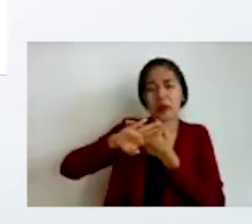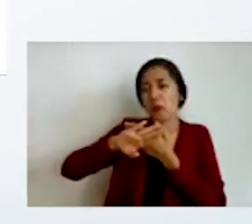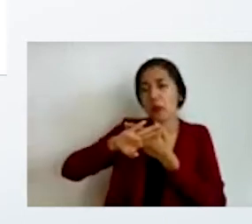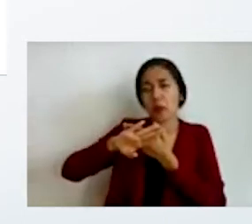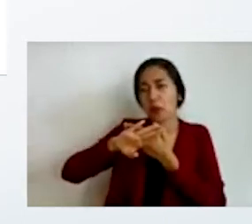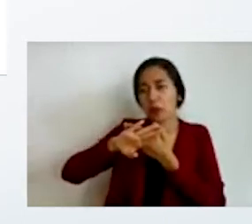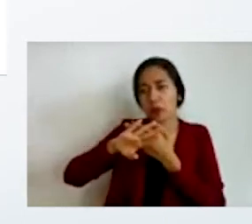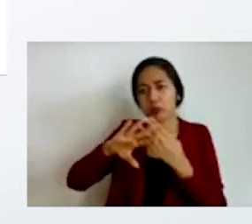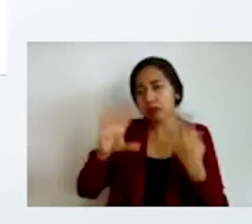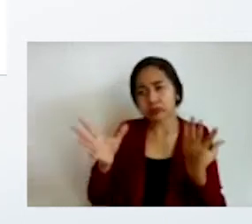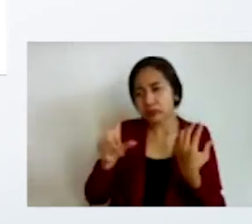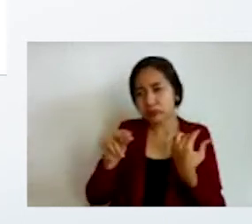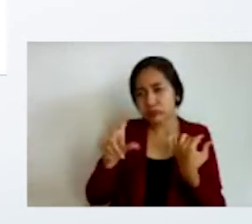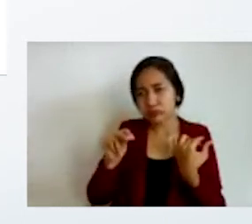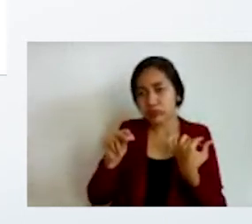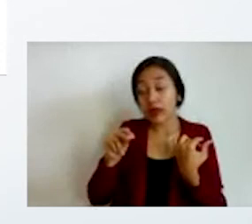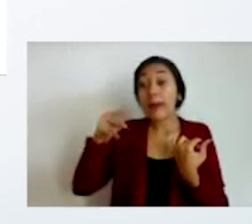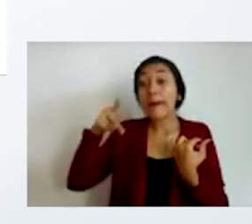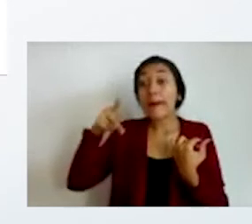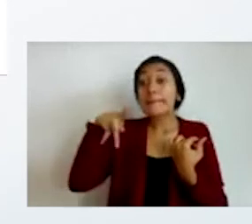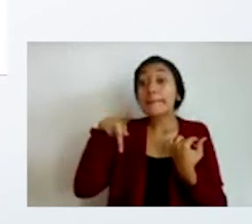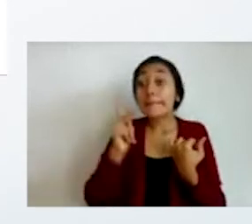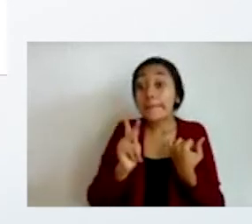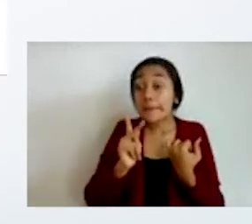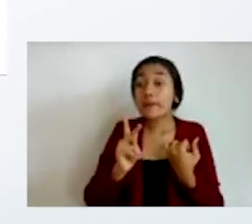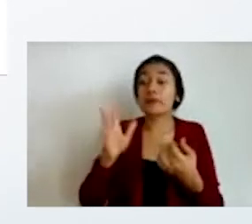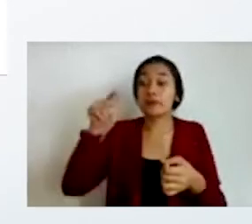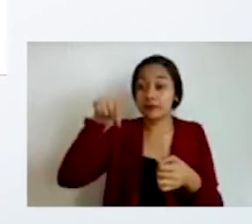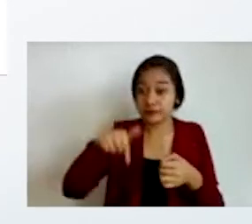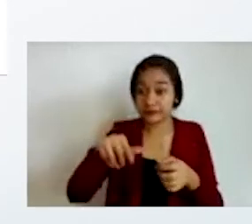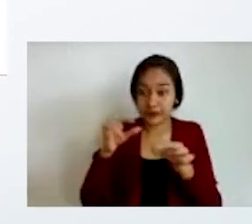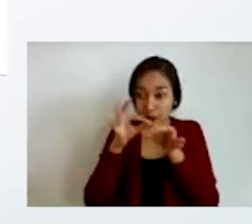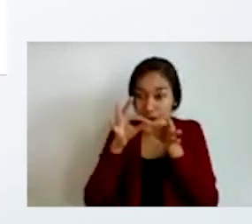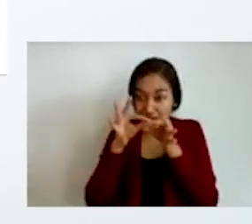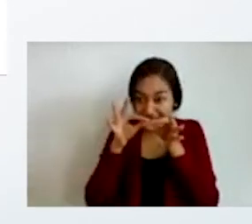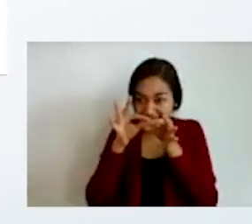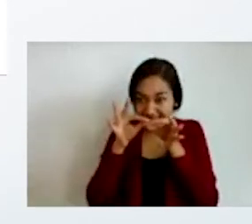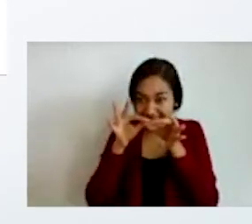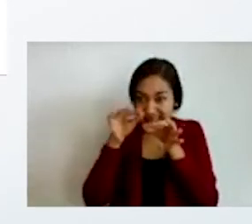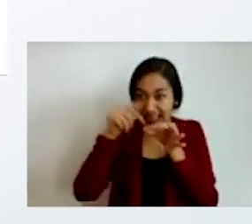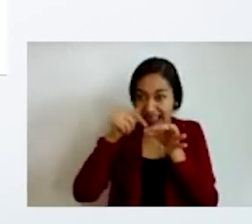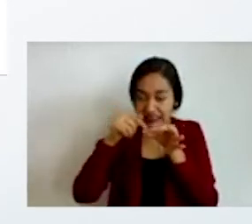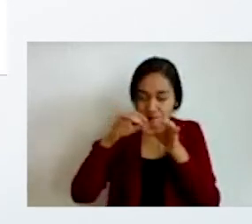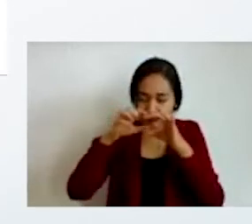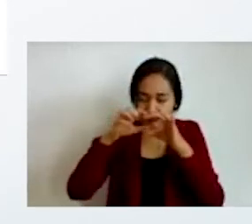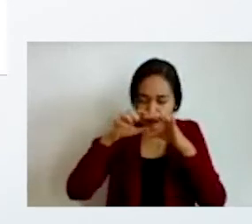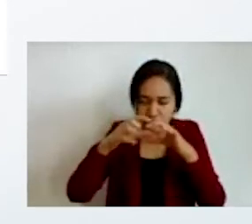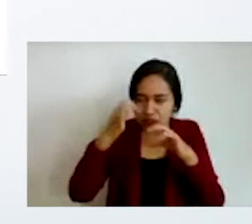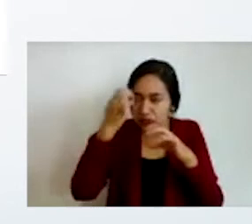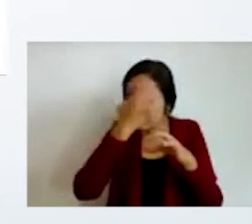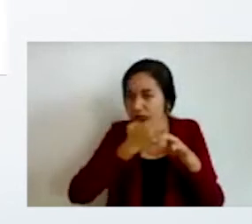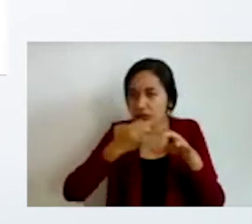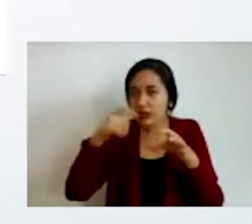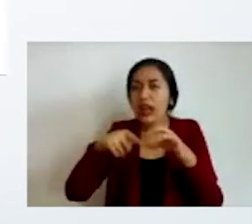sucede. En el caso de las bacterias, se llegó a establecer con mucha precisión el tamaño